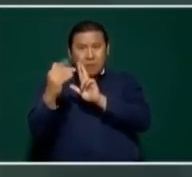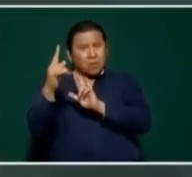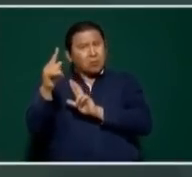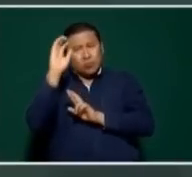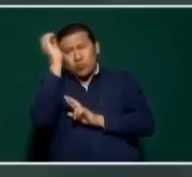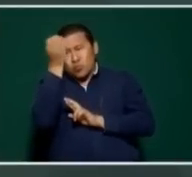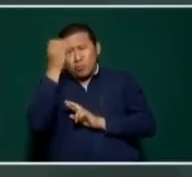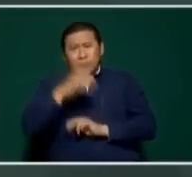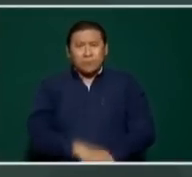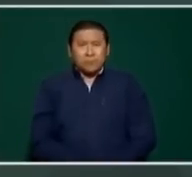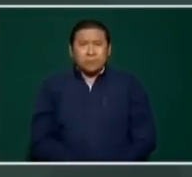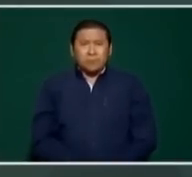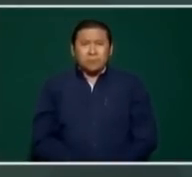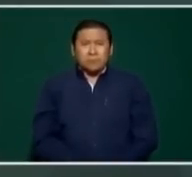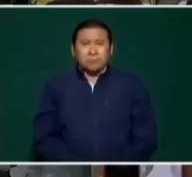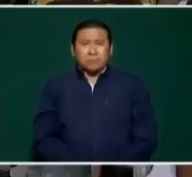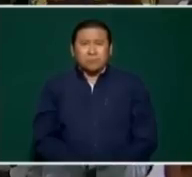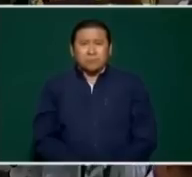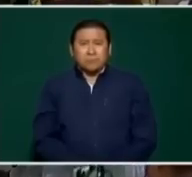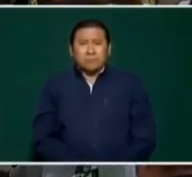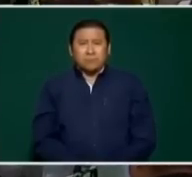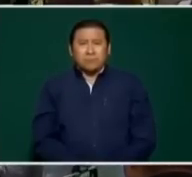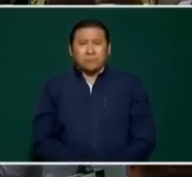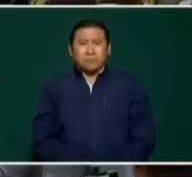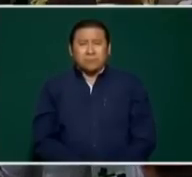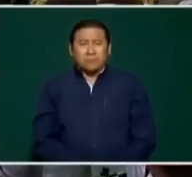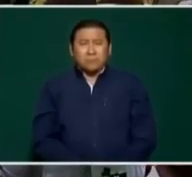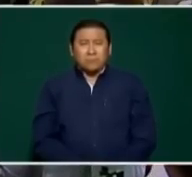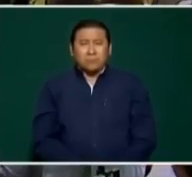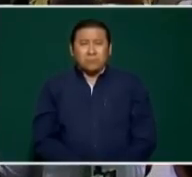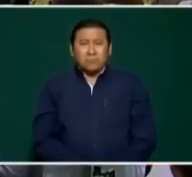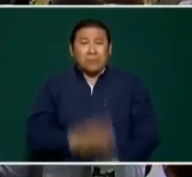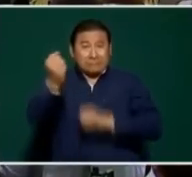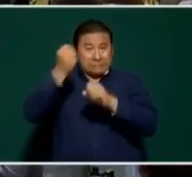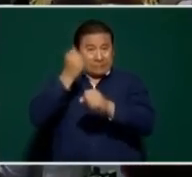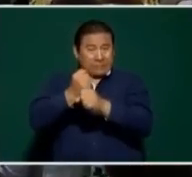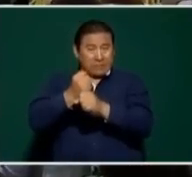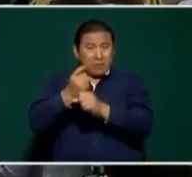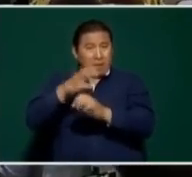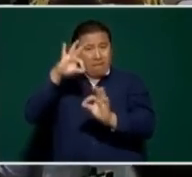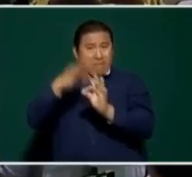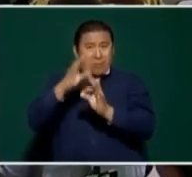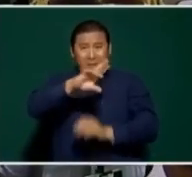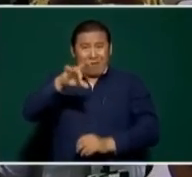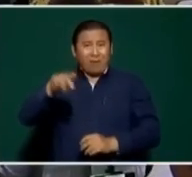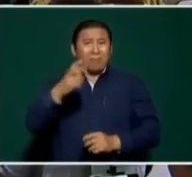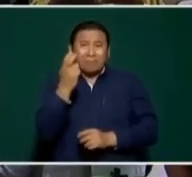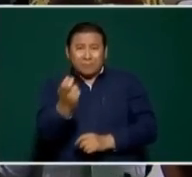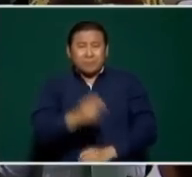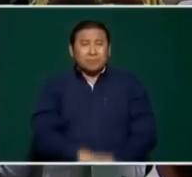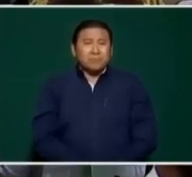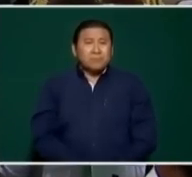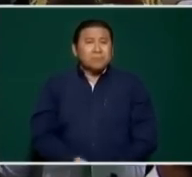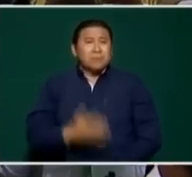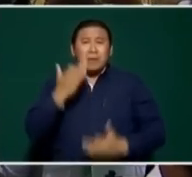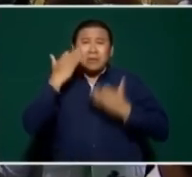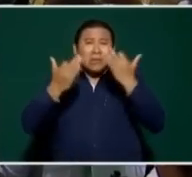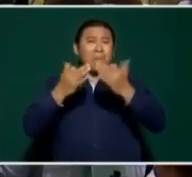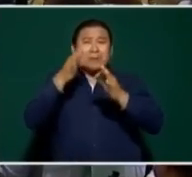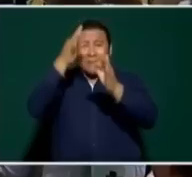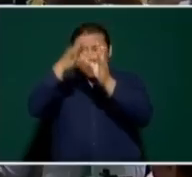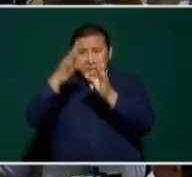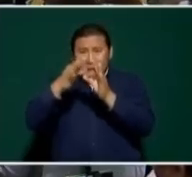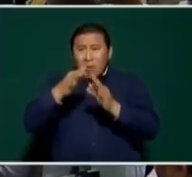punto de vista. Son más de 200 ejecutados este año entre Playa y Cancún, presidente. Por eso estamos dando los